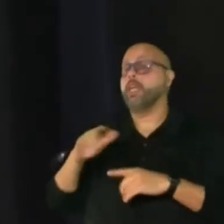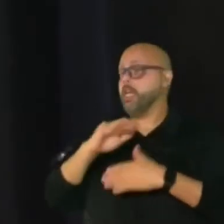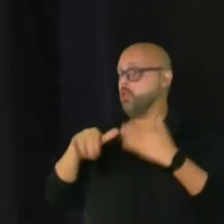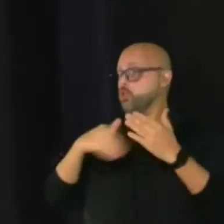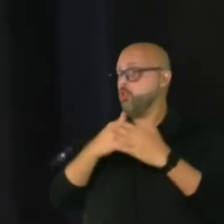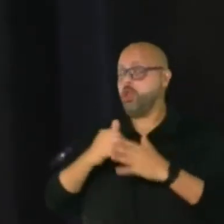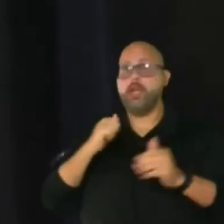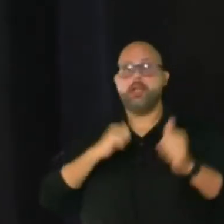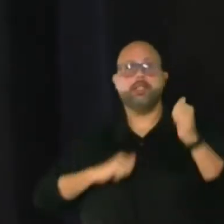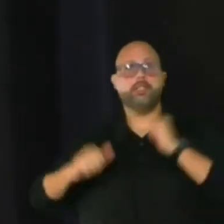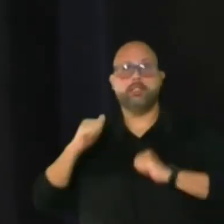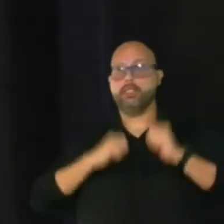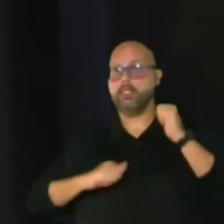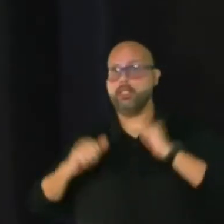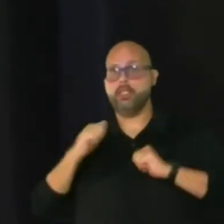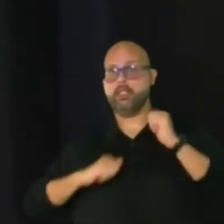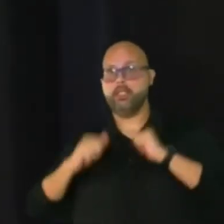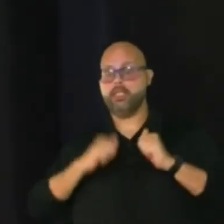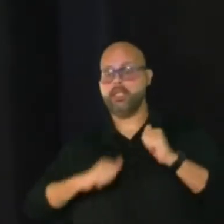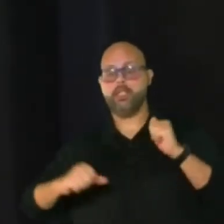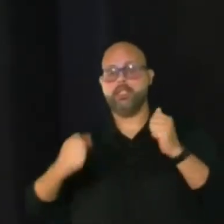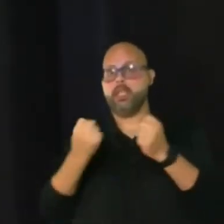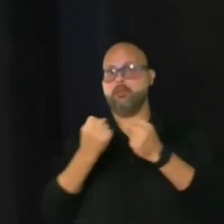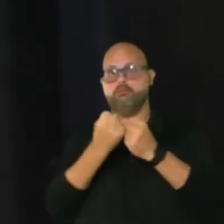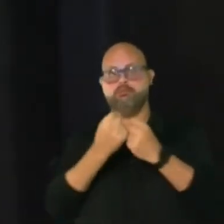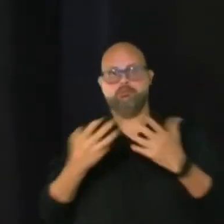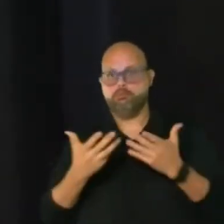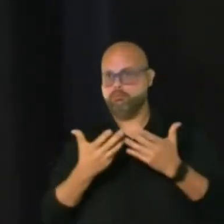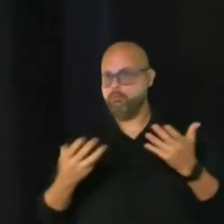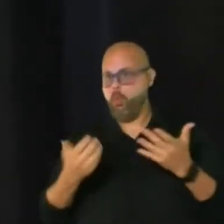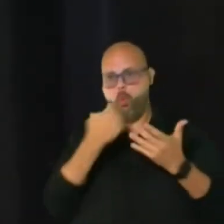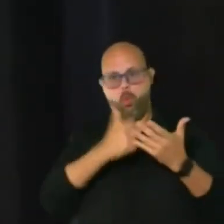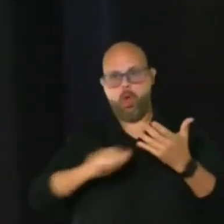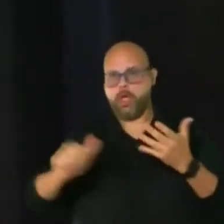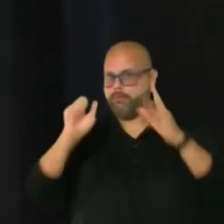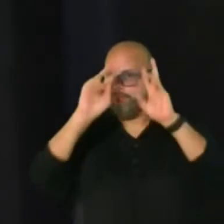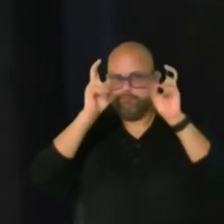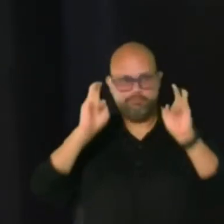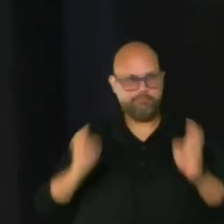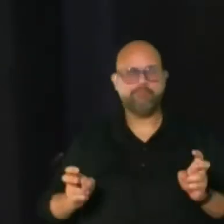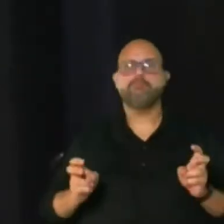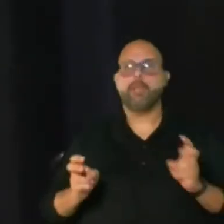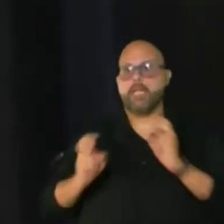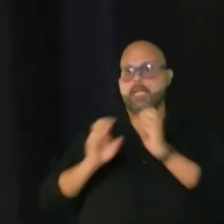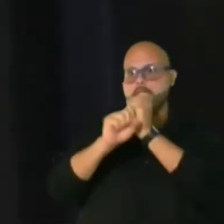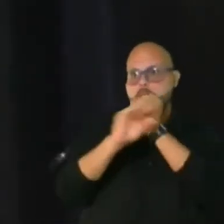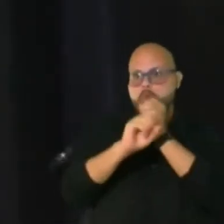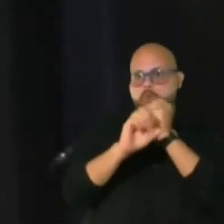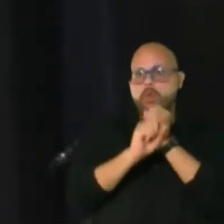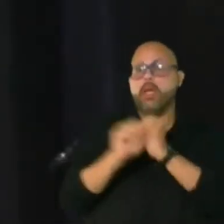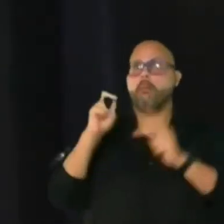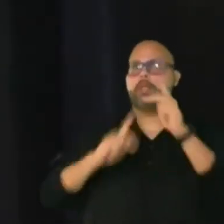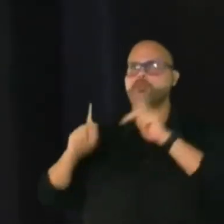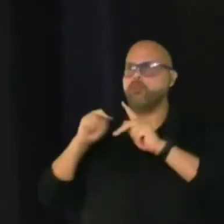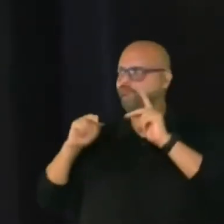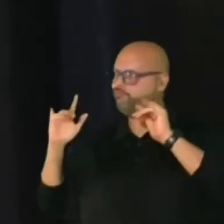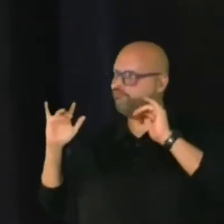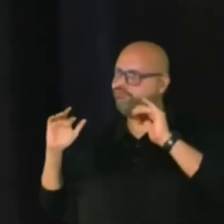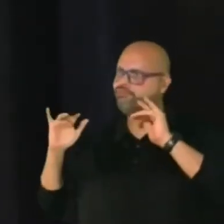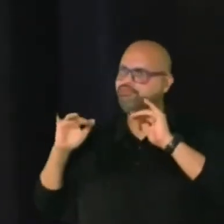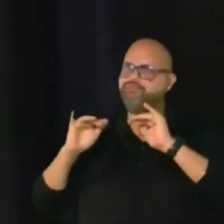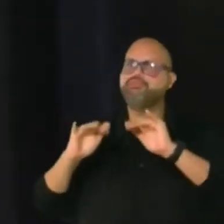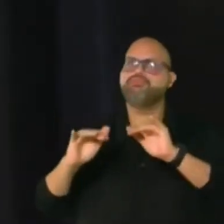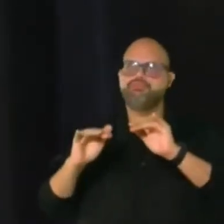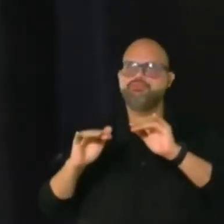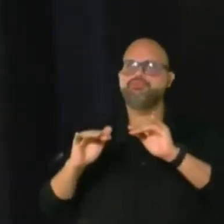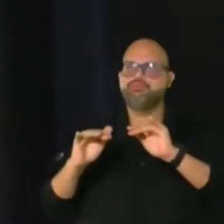actividades multitudinarias de cualquier índole, donde se promueva la aglomeración de personas que no sean de la